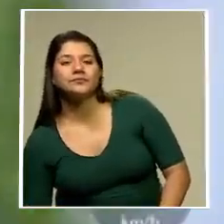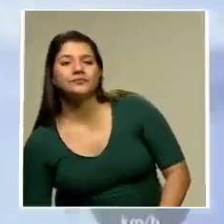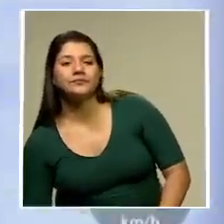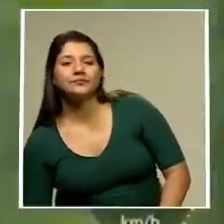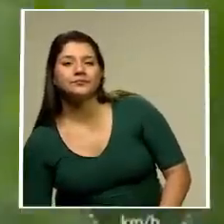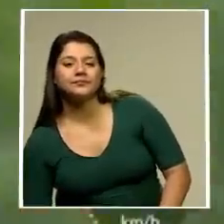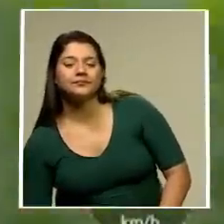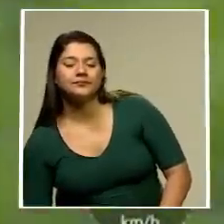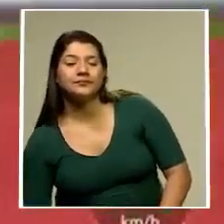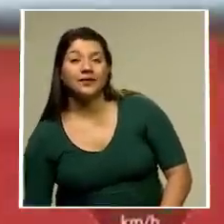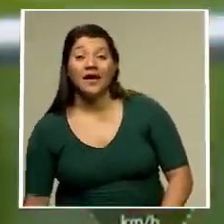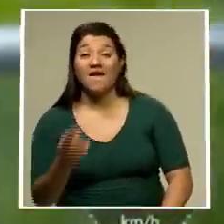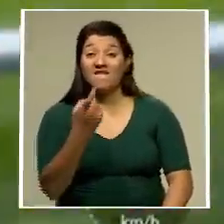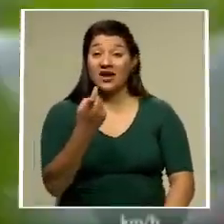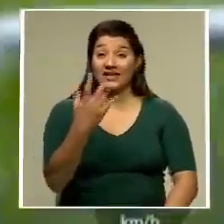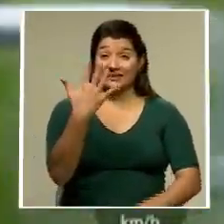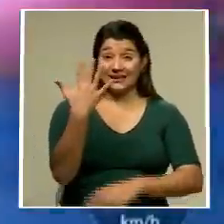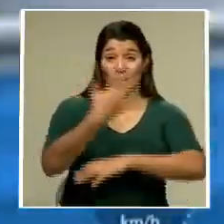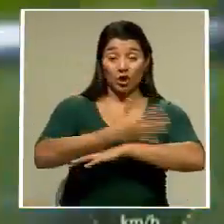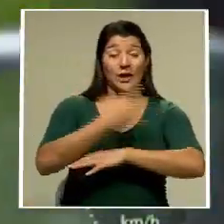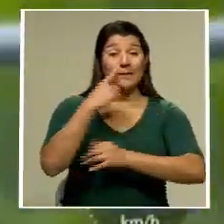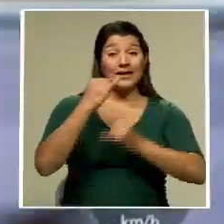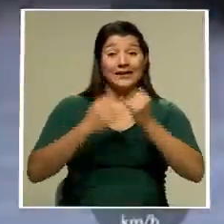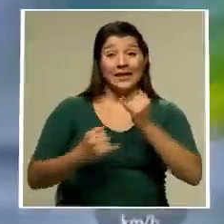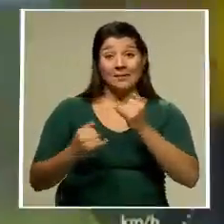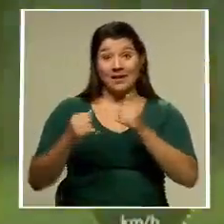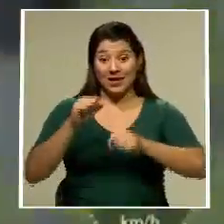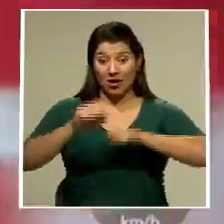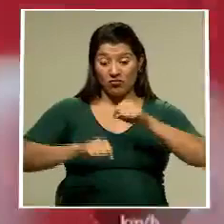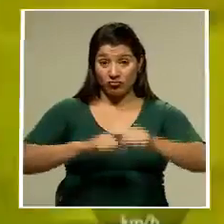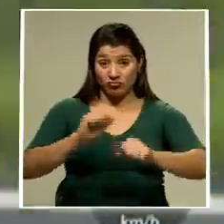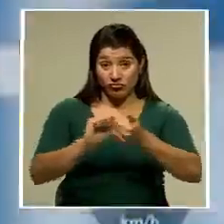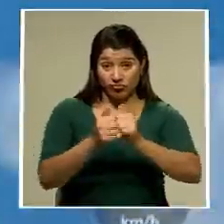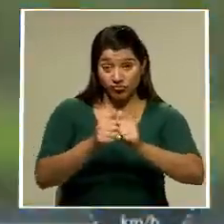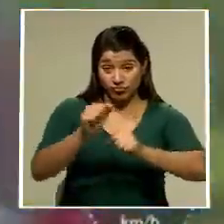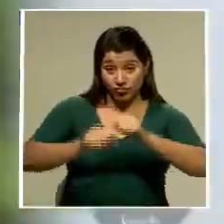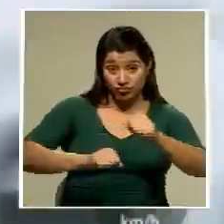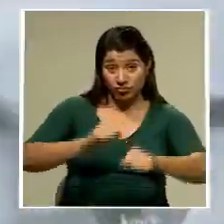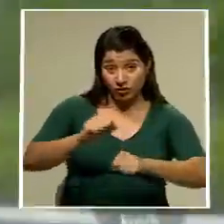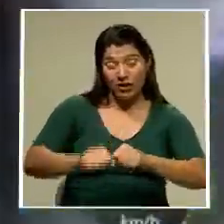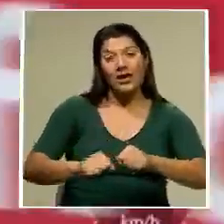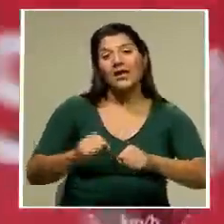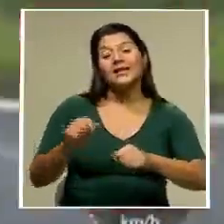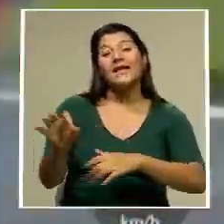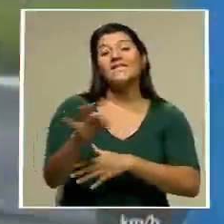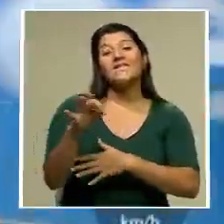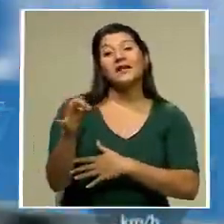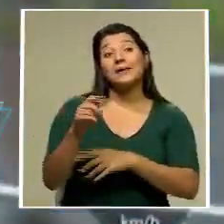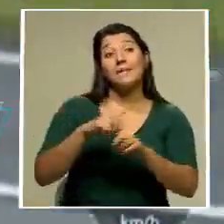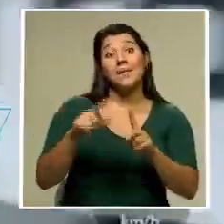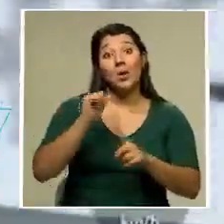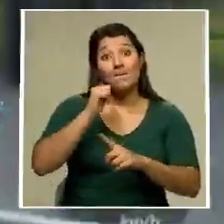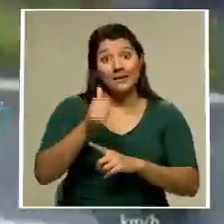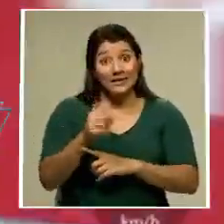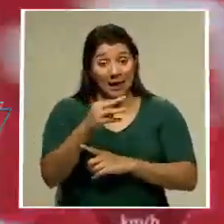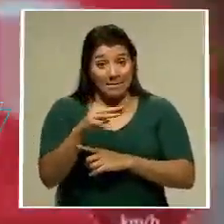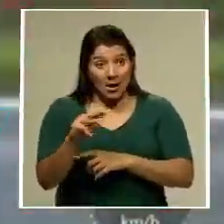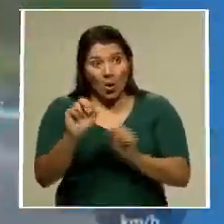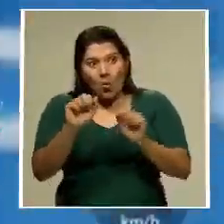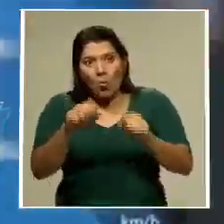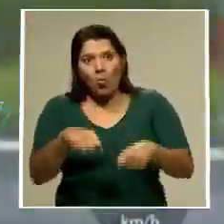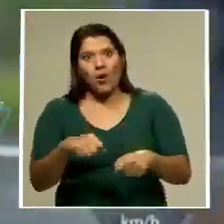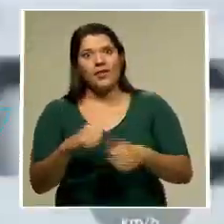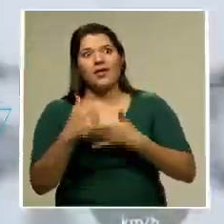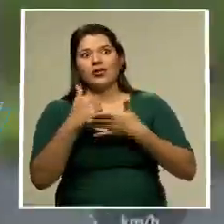Faltan 5 etapas para que finalice el Tour de Francia, pero la de este miércoles podría ser clave para definir al campeón de la principal competencia de ciclismo del